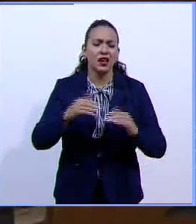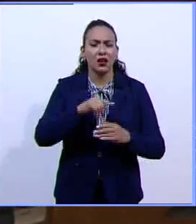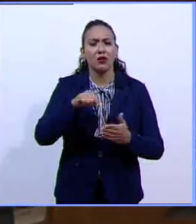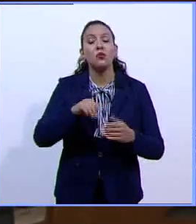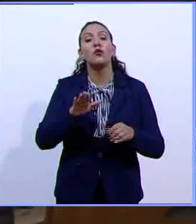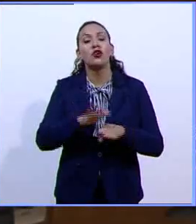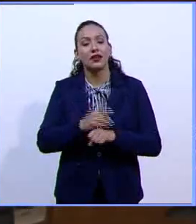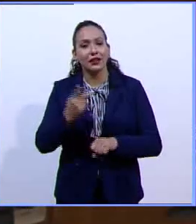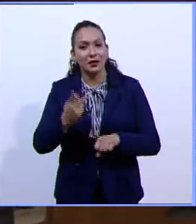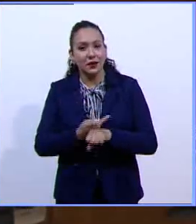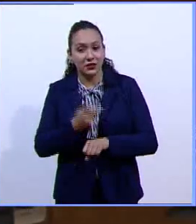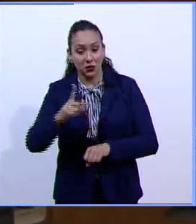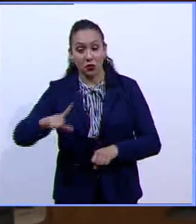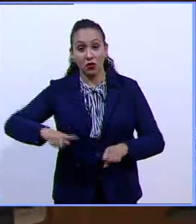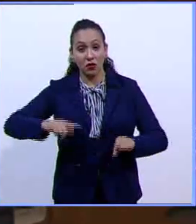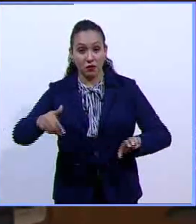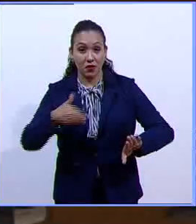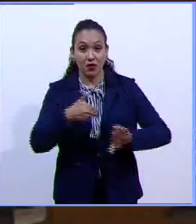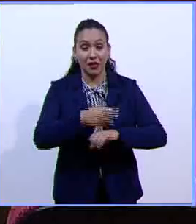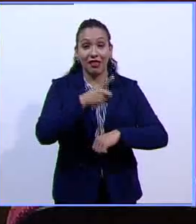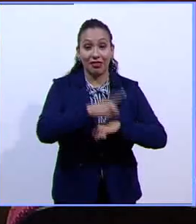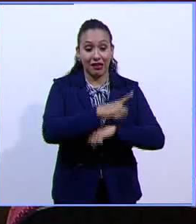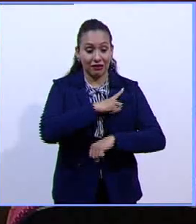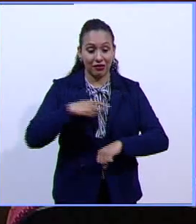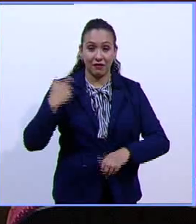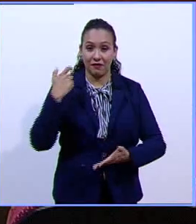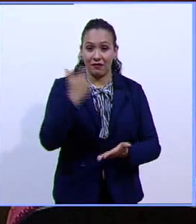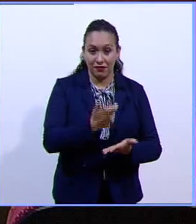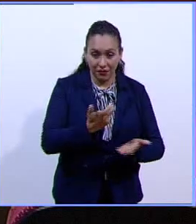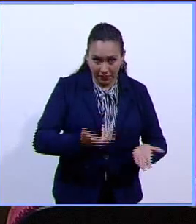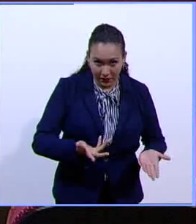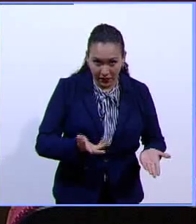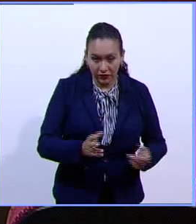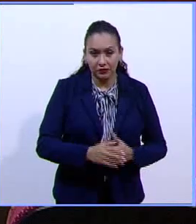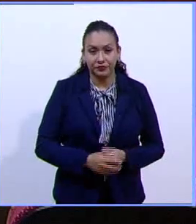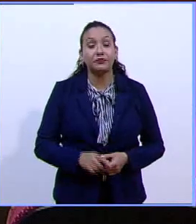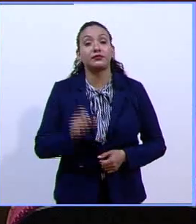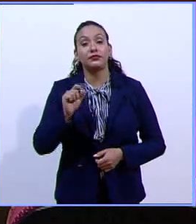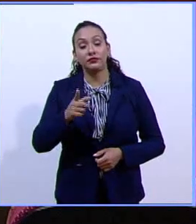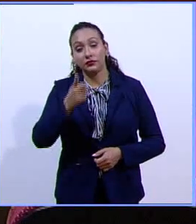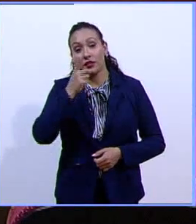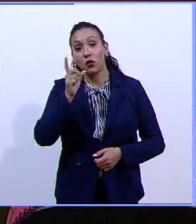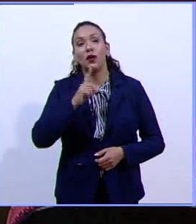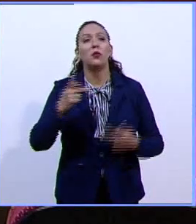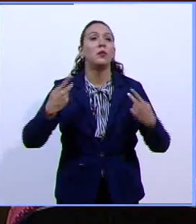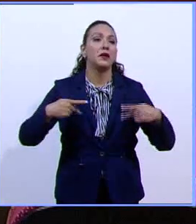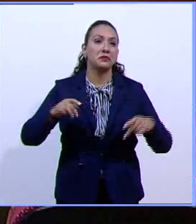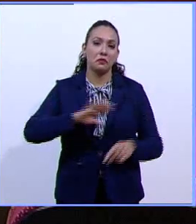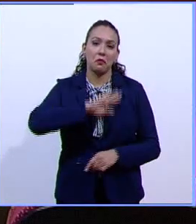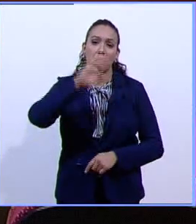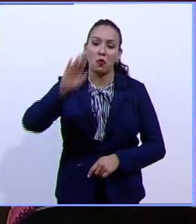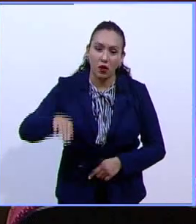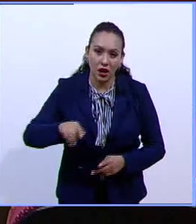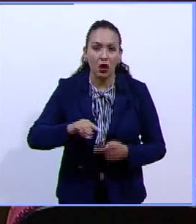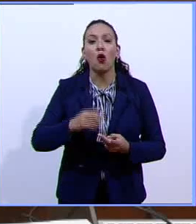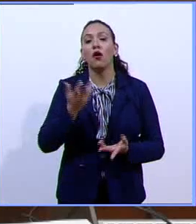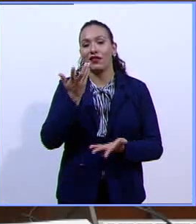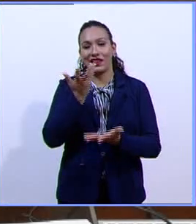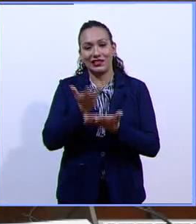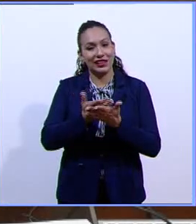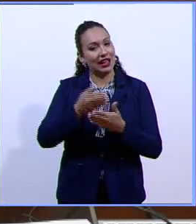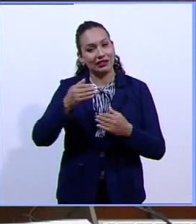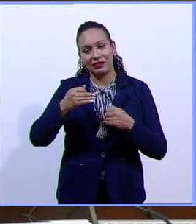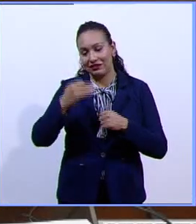por daño moral que el Estado estaba obligado a cubrir, así como la que establecía que en caso de muerte o incapacidad total permanente,